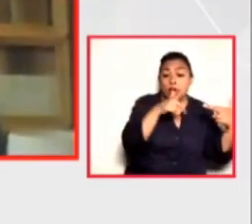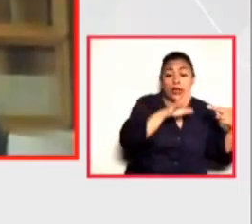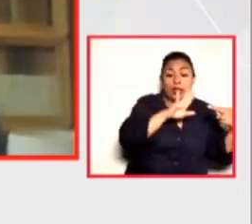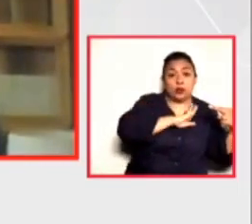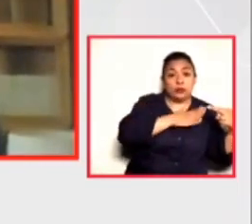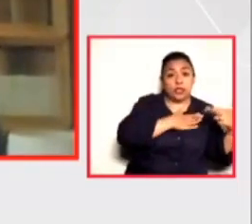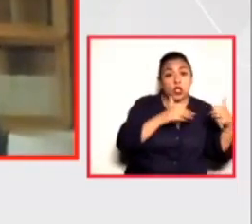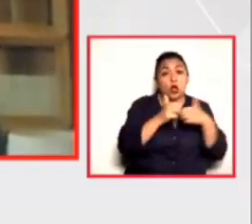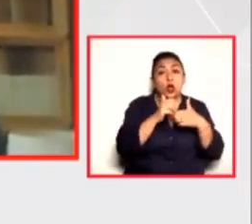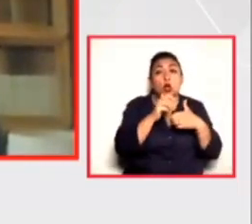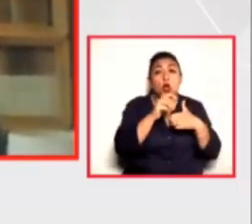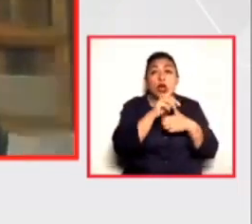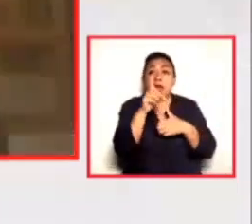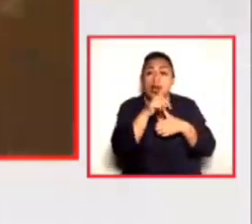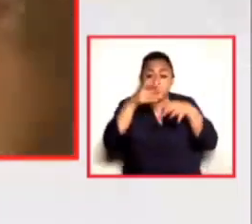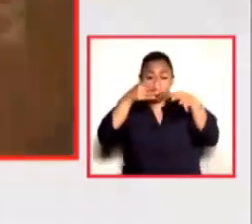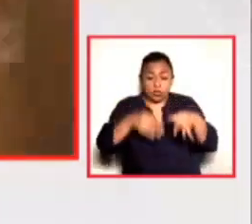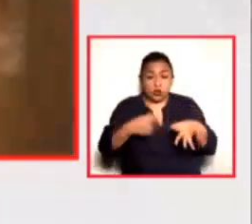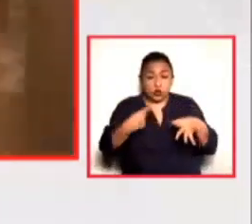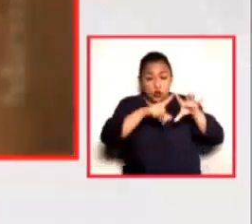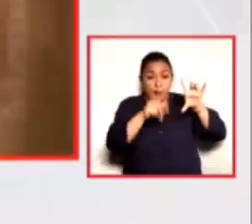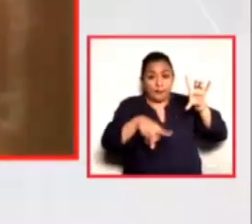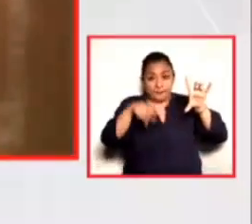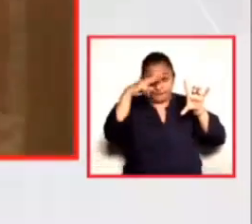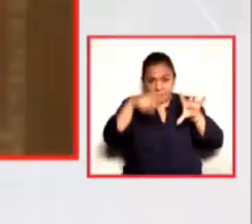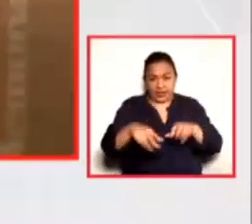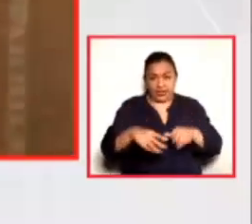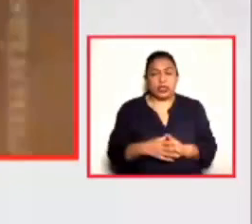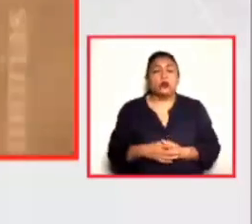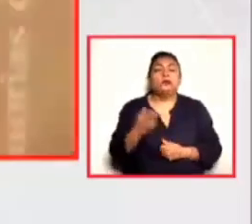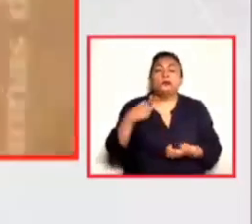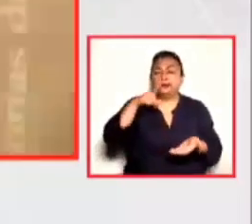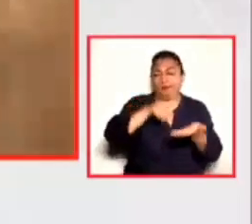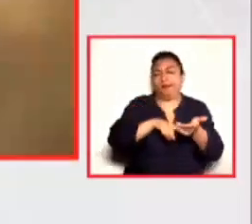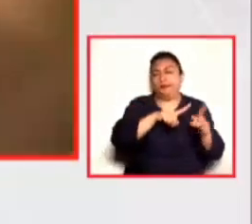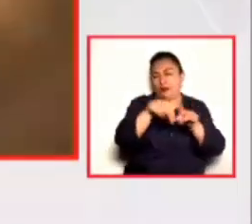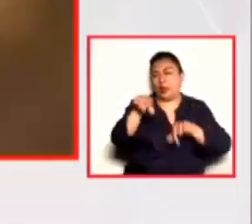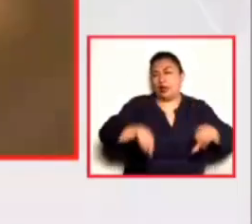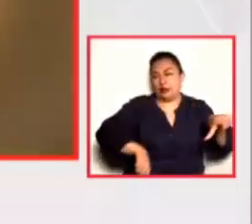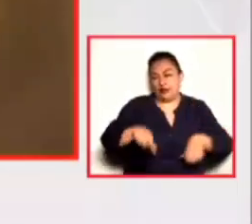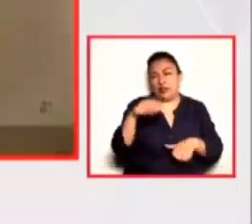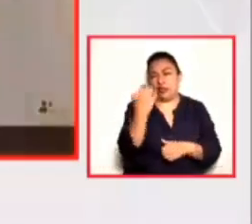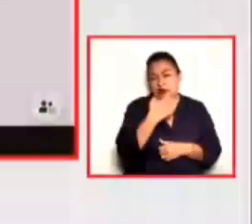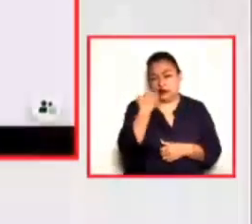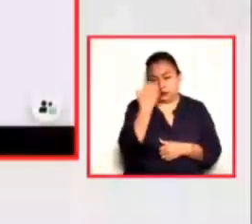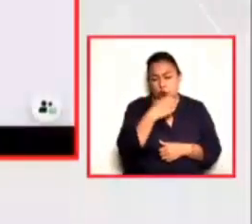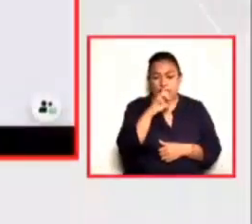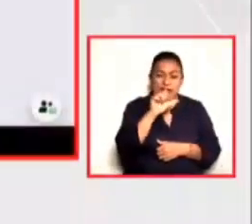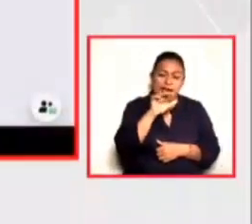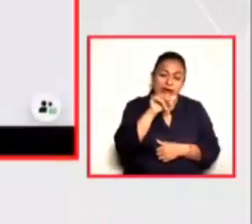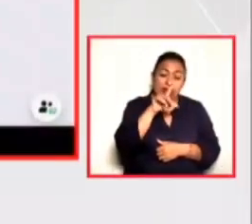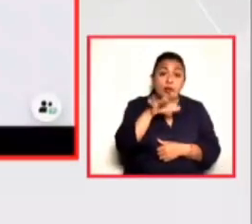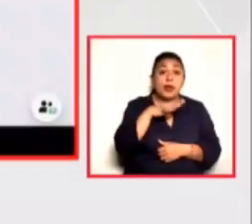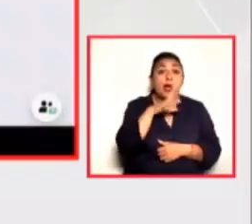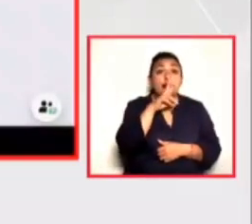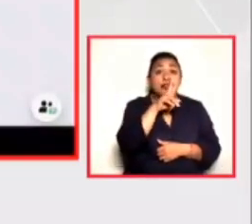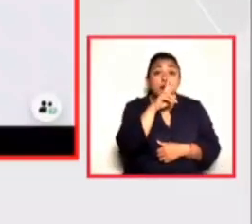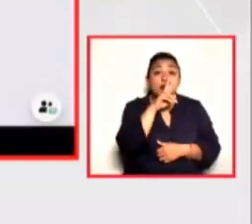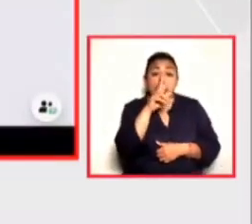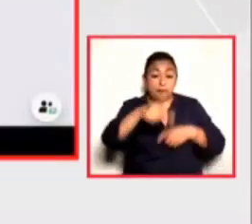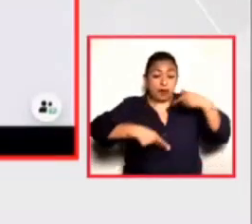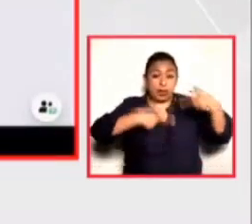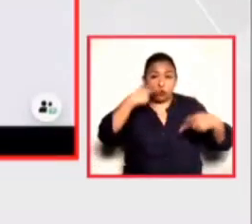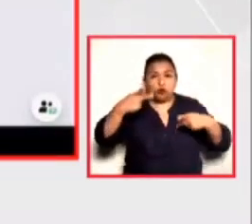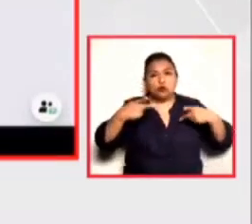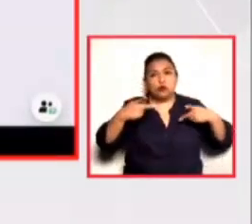lenguas originarias de México. Dentro de las actividades de la Academia están responder a las consultas que la gente les puede